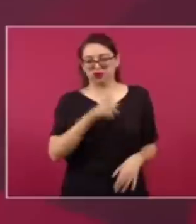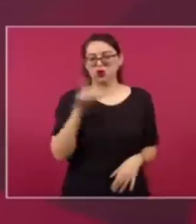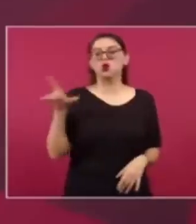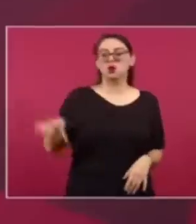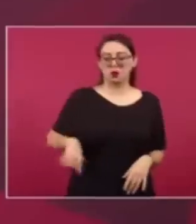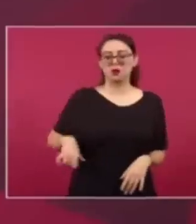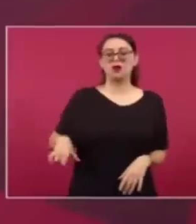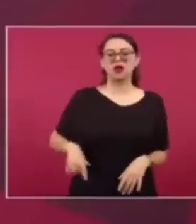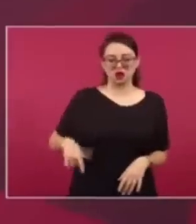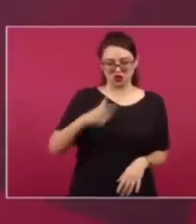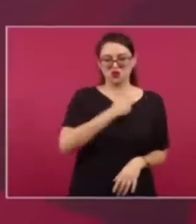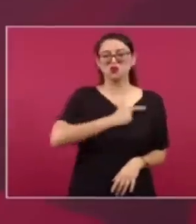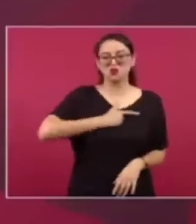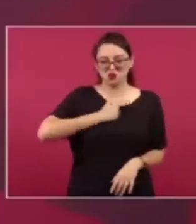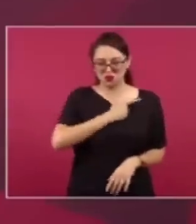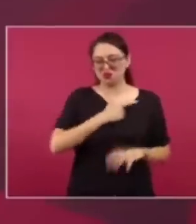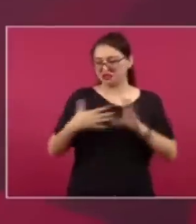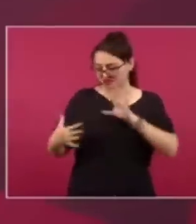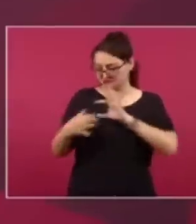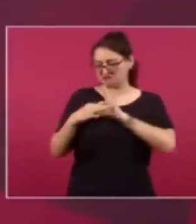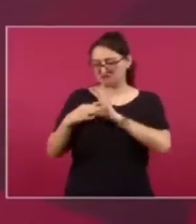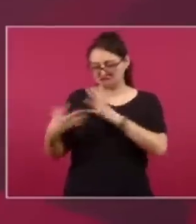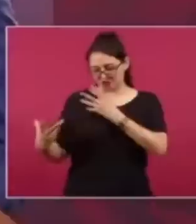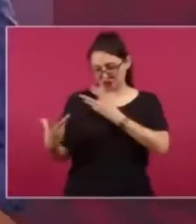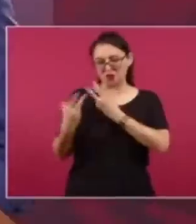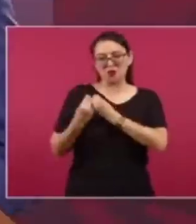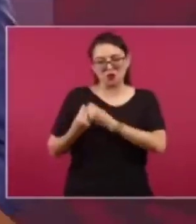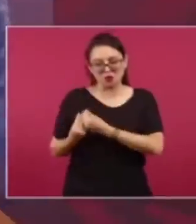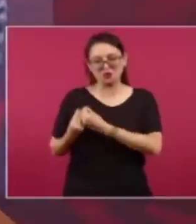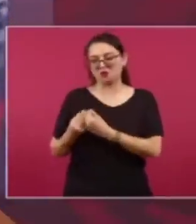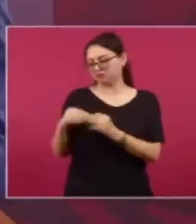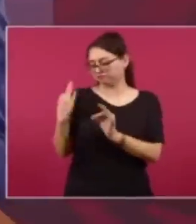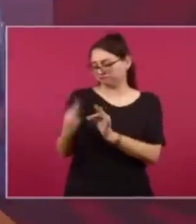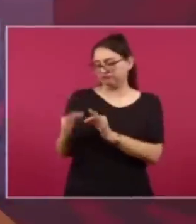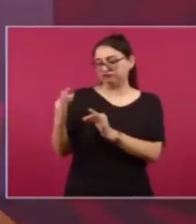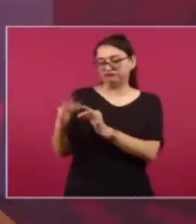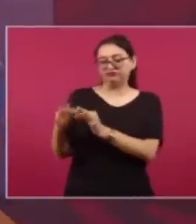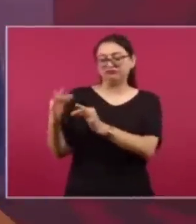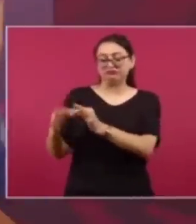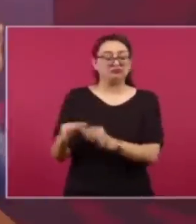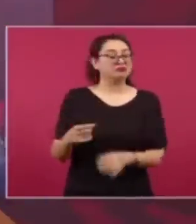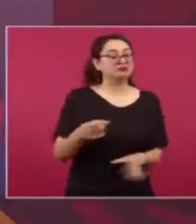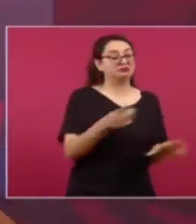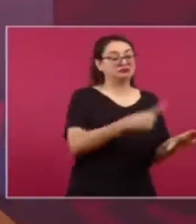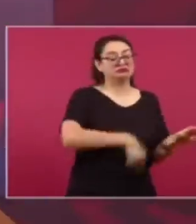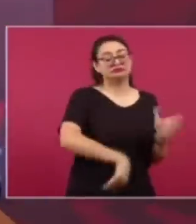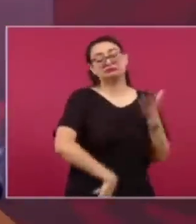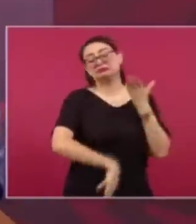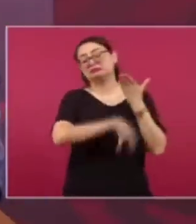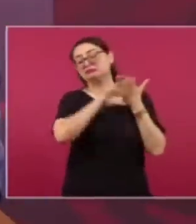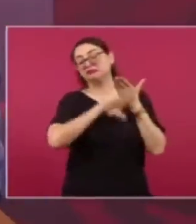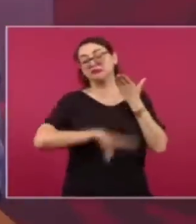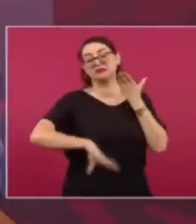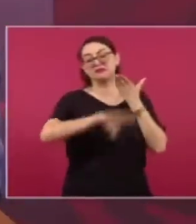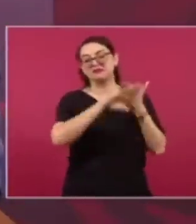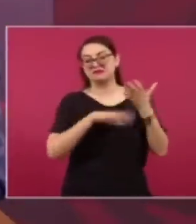México y ofrecemos disculpas a nuestros adversarios y ojalá y nos entienda